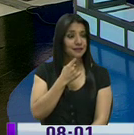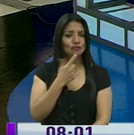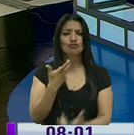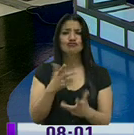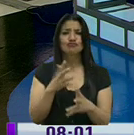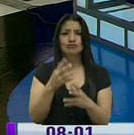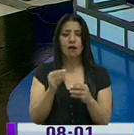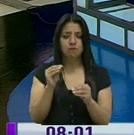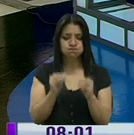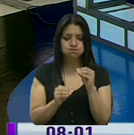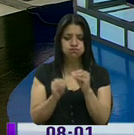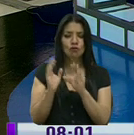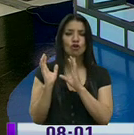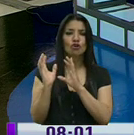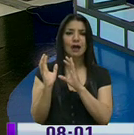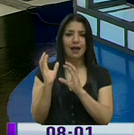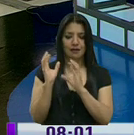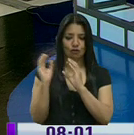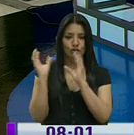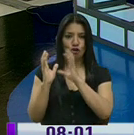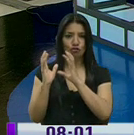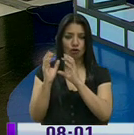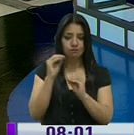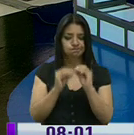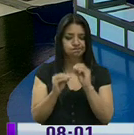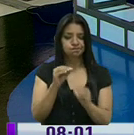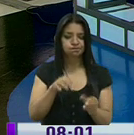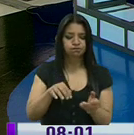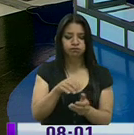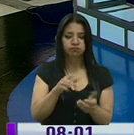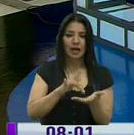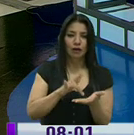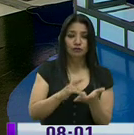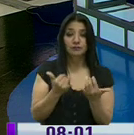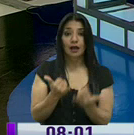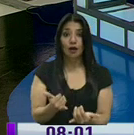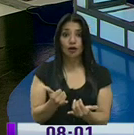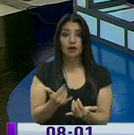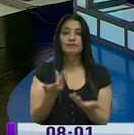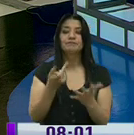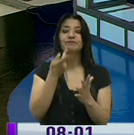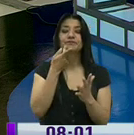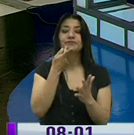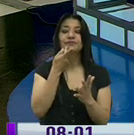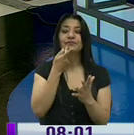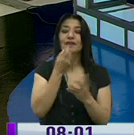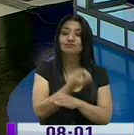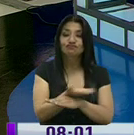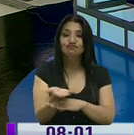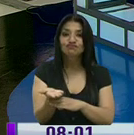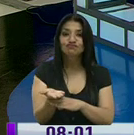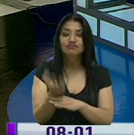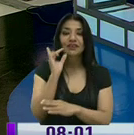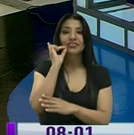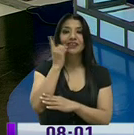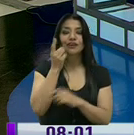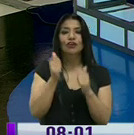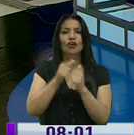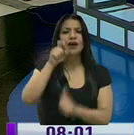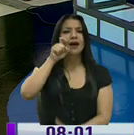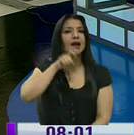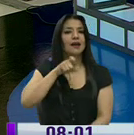maravillosa la recomendación hoy recomendamos en cambio desayuno con carne rico con unas patatas considere